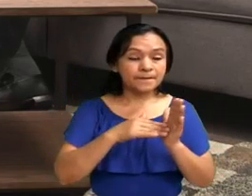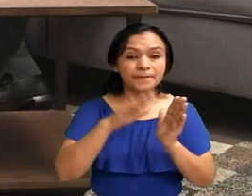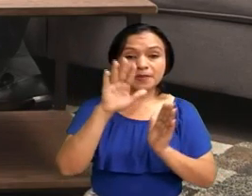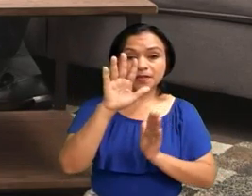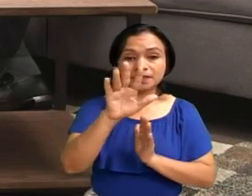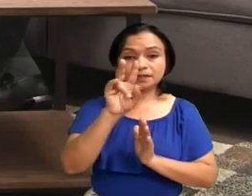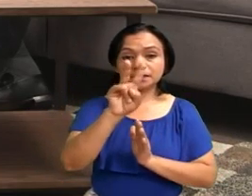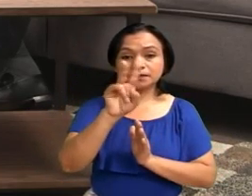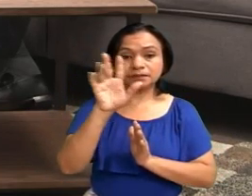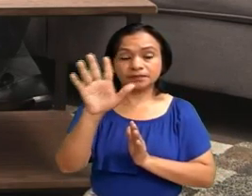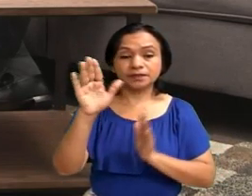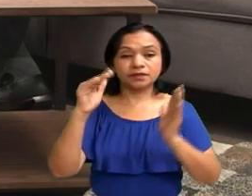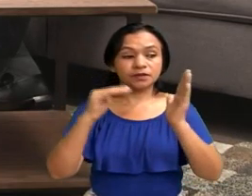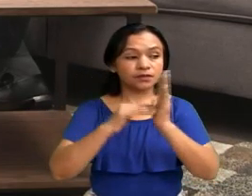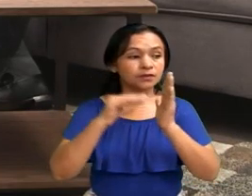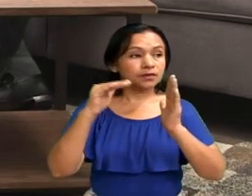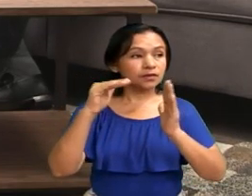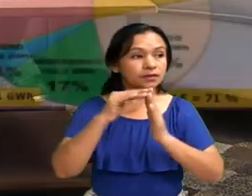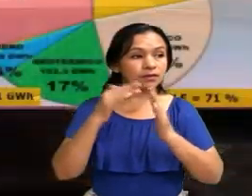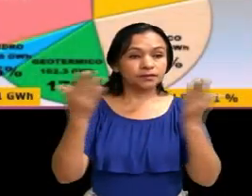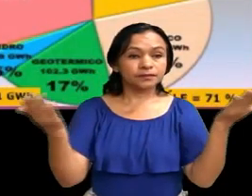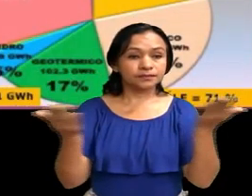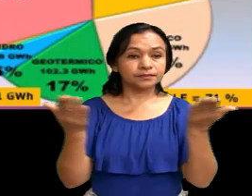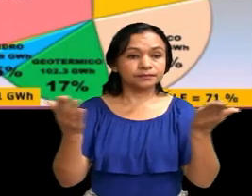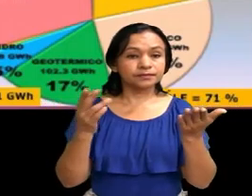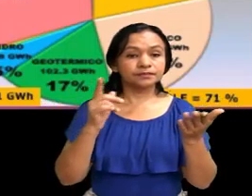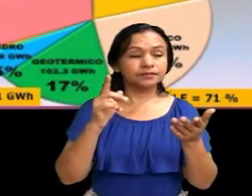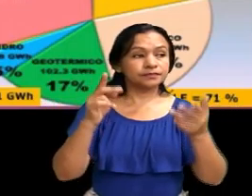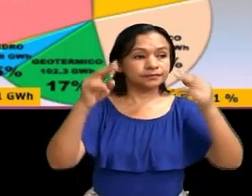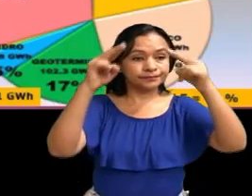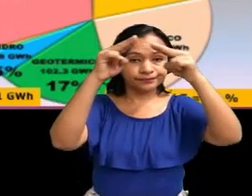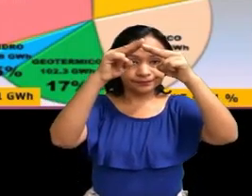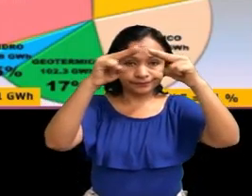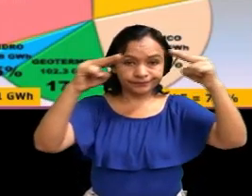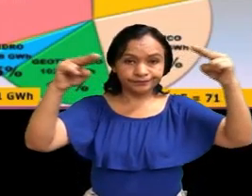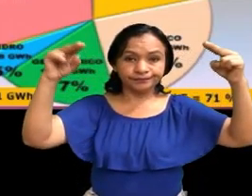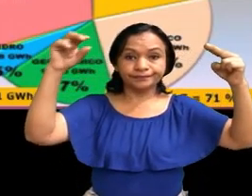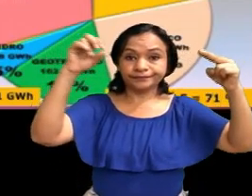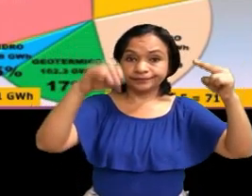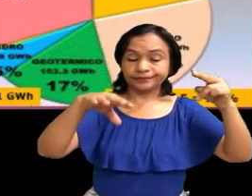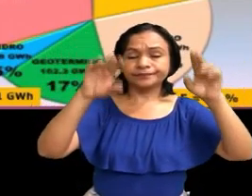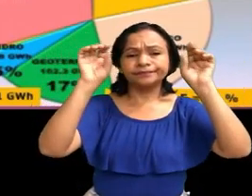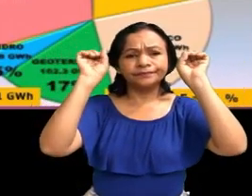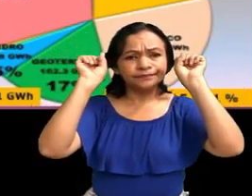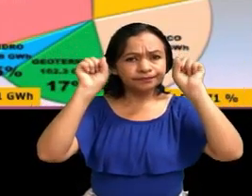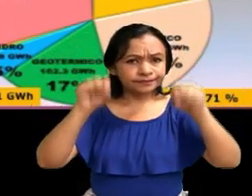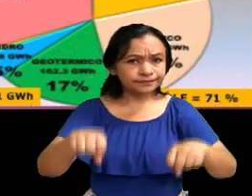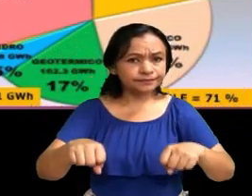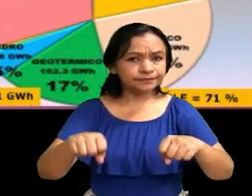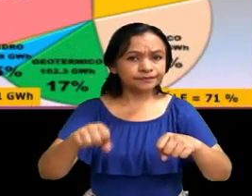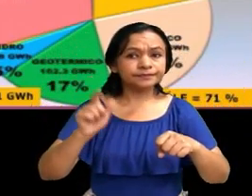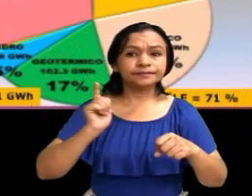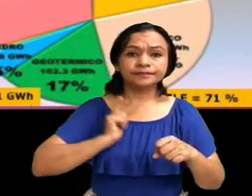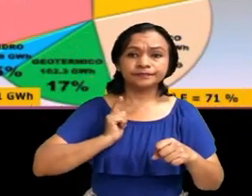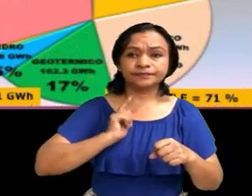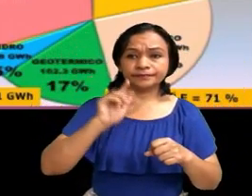1.525.8 millones de dólares. Y en redes eléctricas, para llevar esa energía, para poder llegar